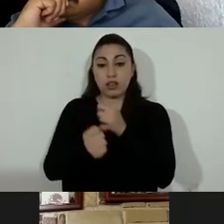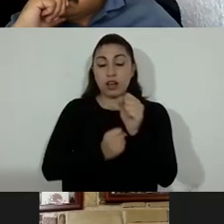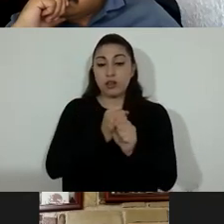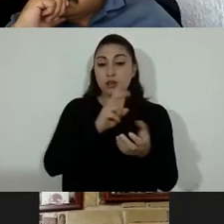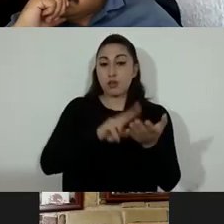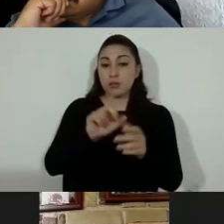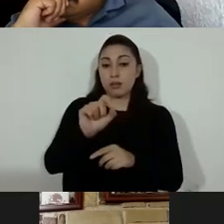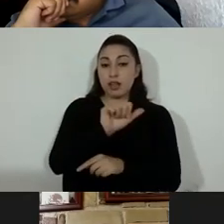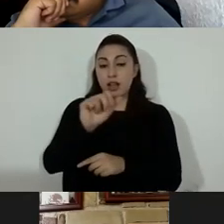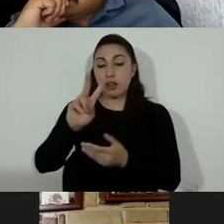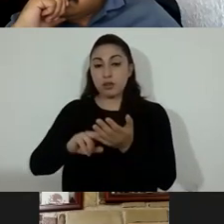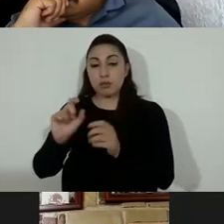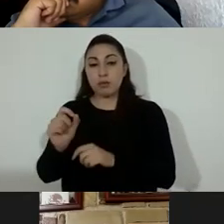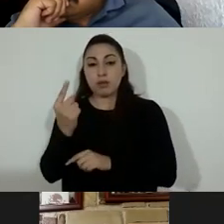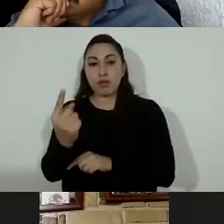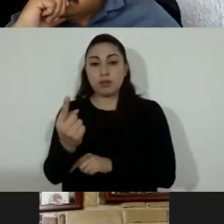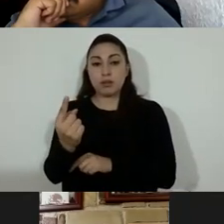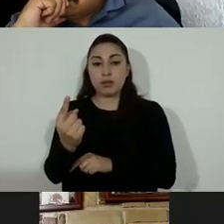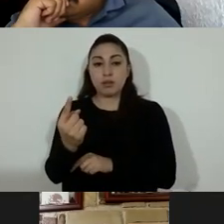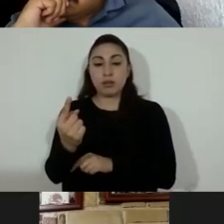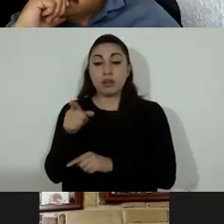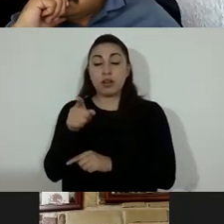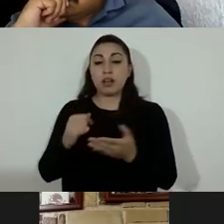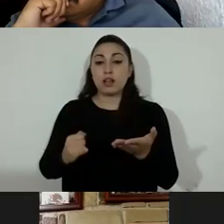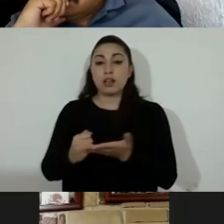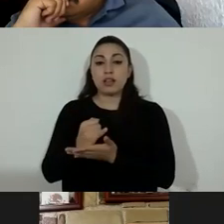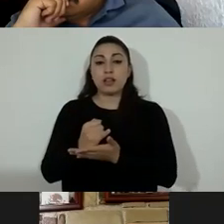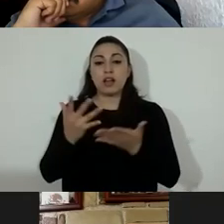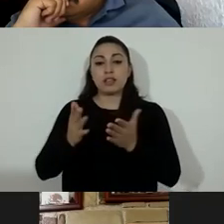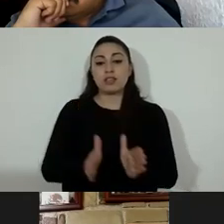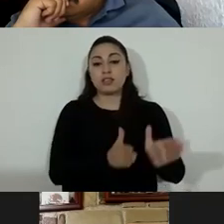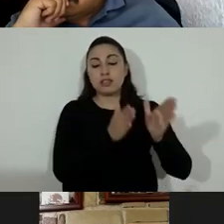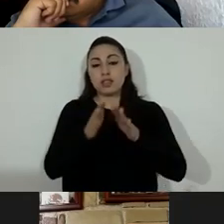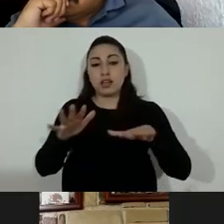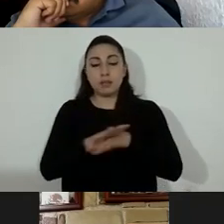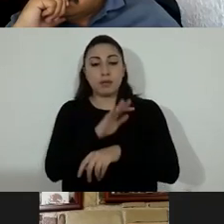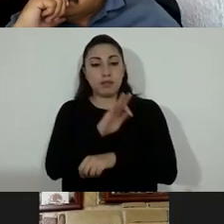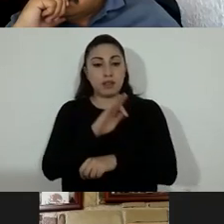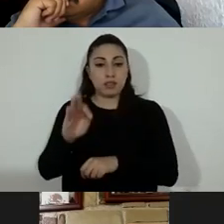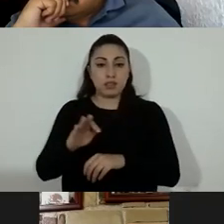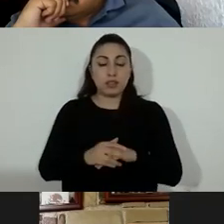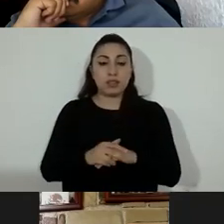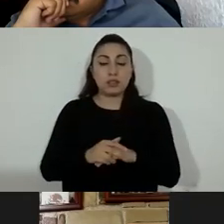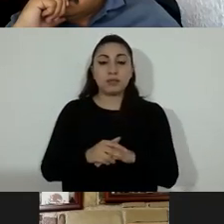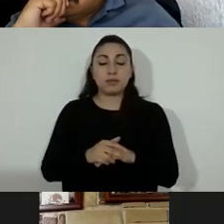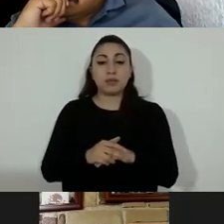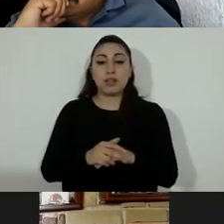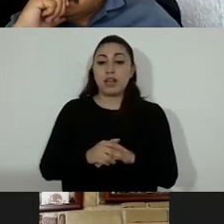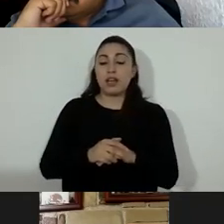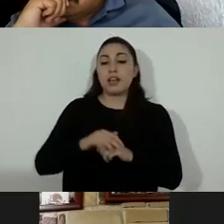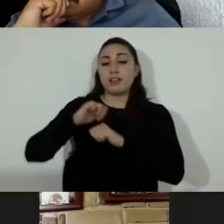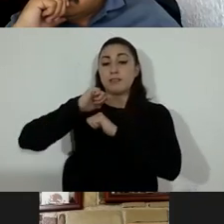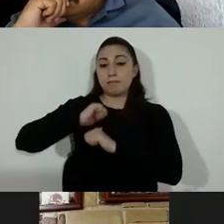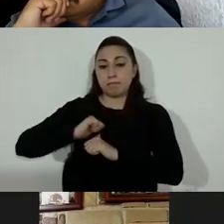2020 o 2021, su ejecución será postergada. En dichos casos, la persona titular